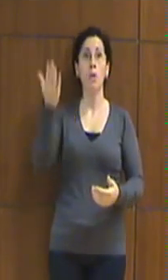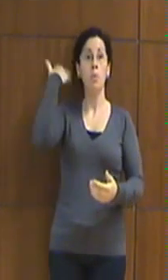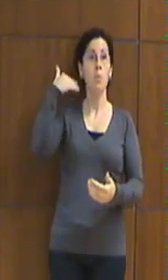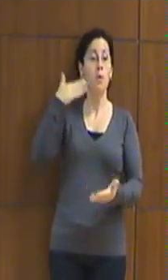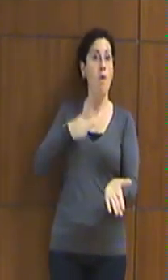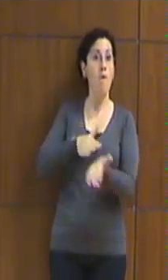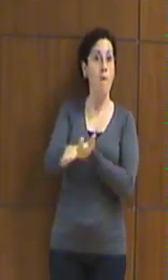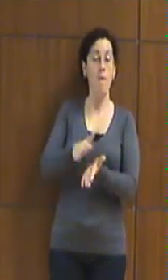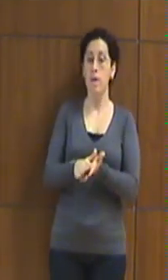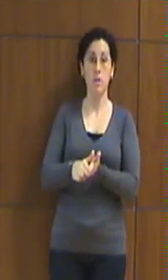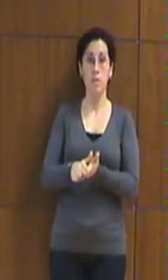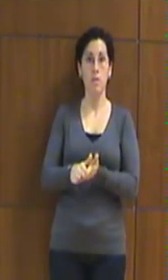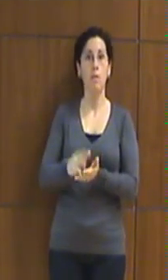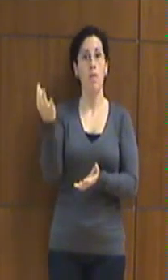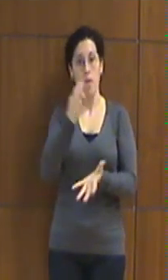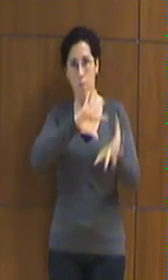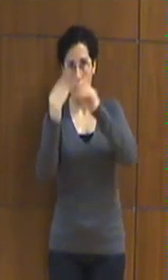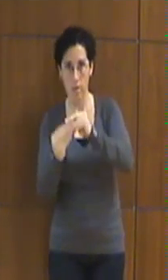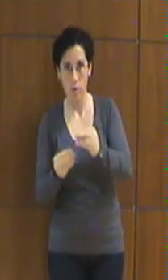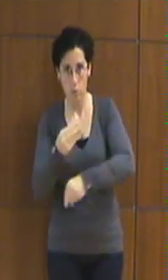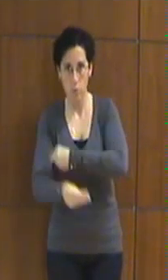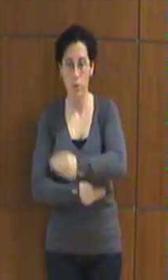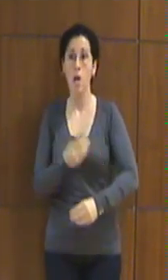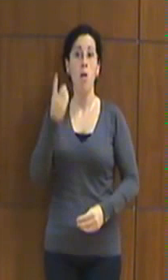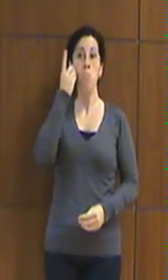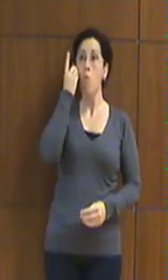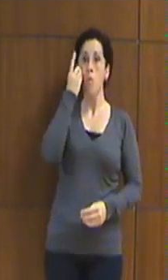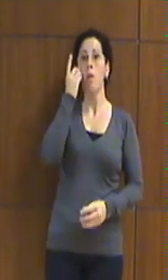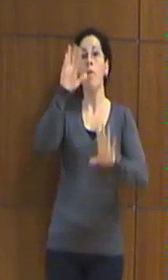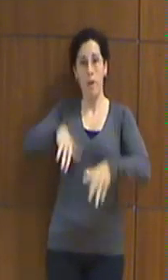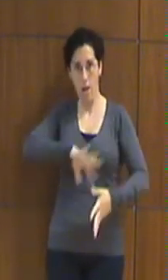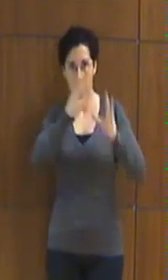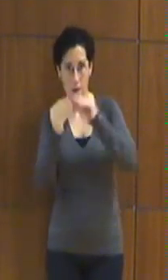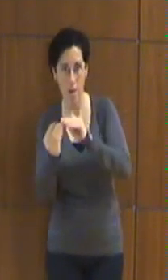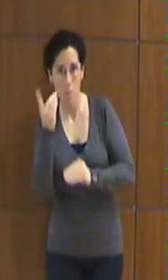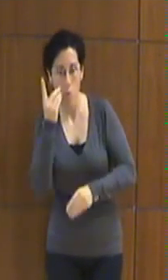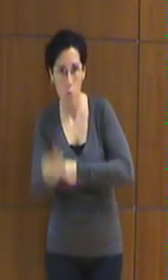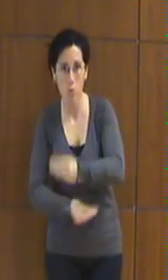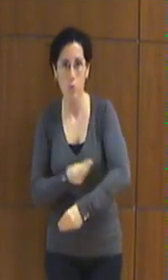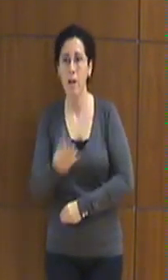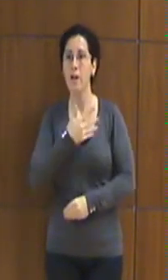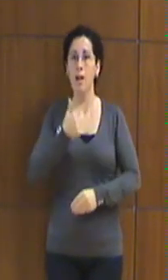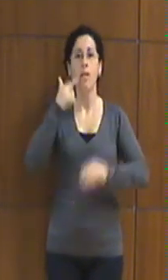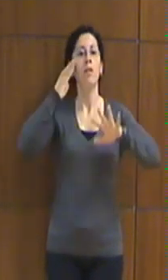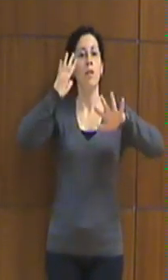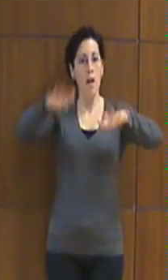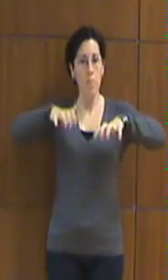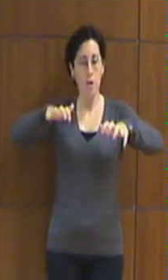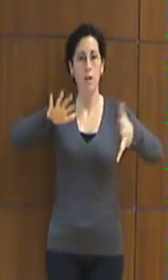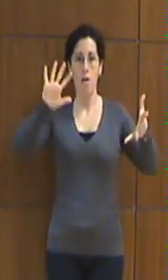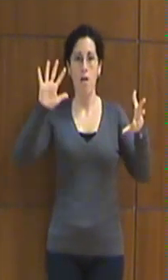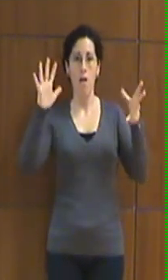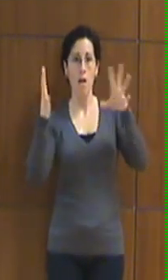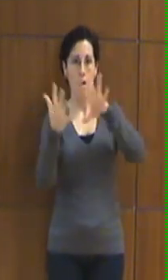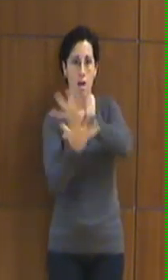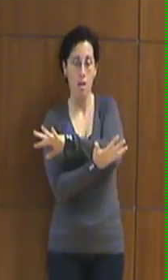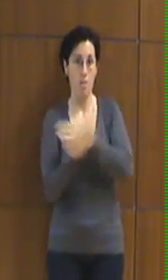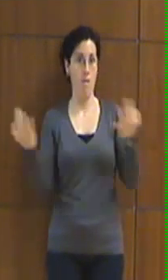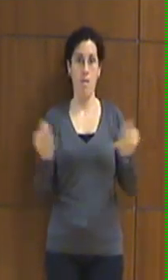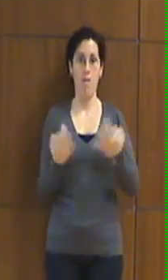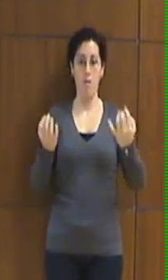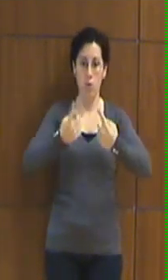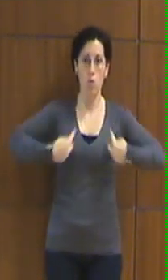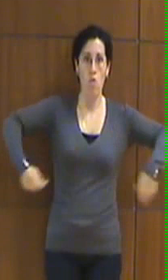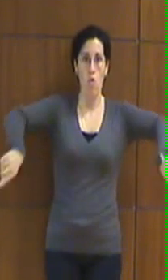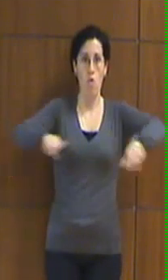que utilizar el fax. No usábamos teléfono móvil y tuvimos que utilizar teléfono móvil. Tuvimos que ir aprendiendo y tuvimos que ir evolucionando, ¿no? Entonces, la diferencia es que